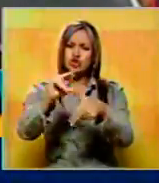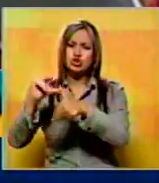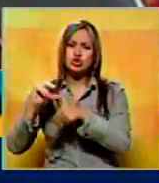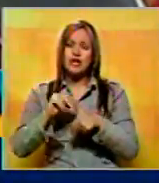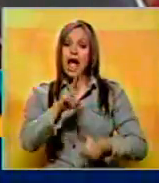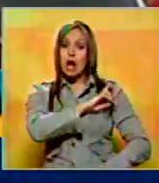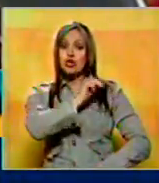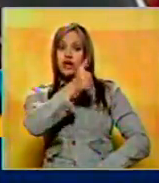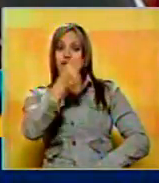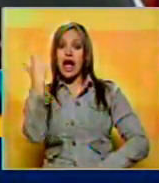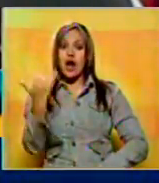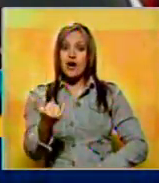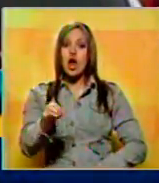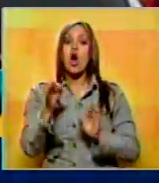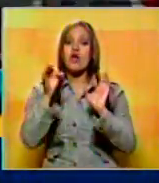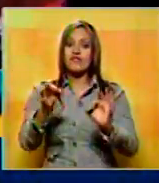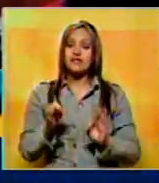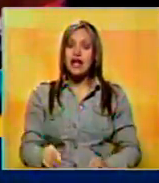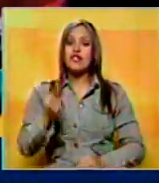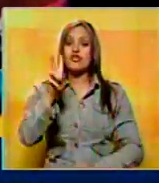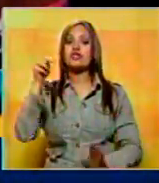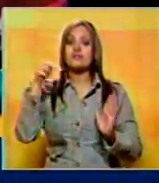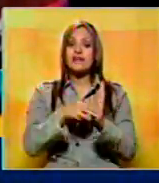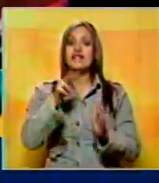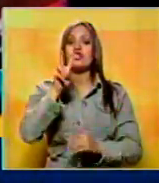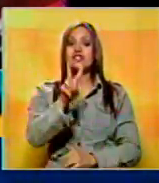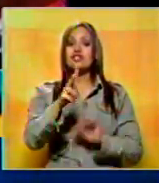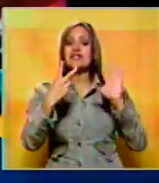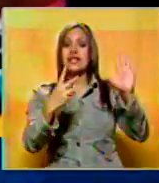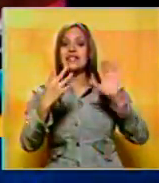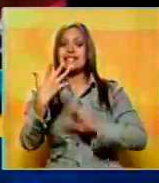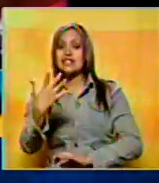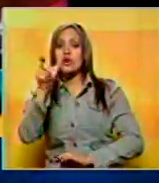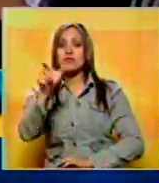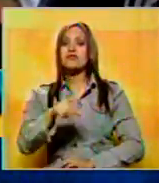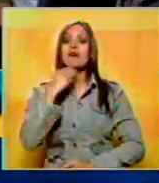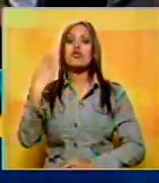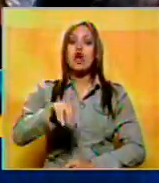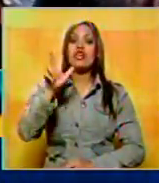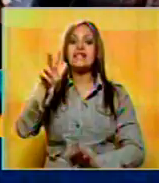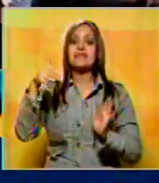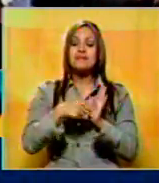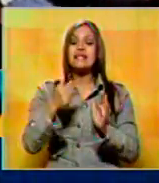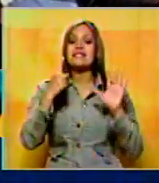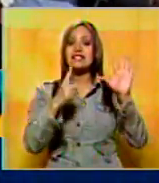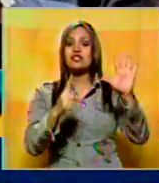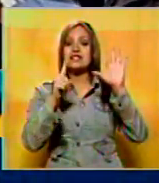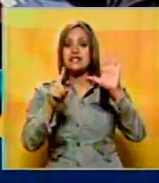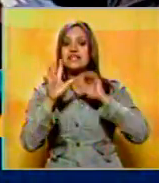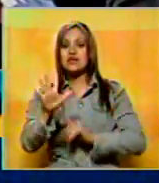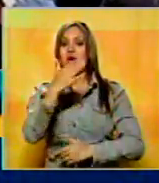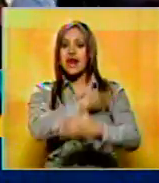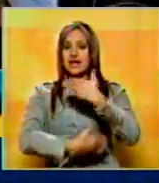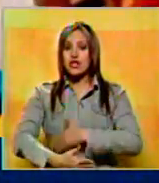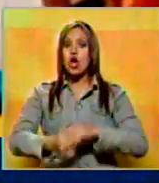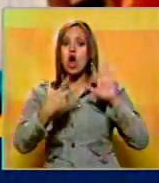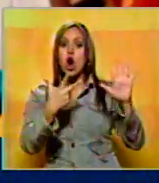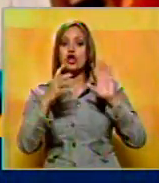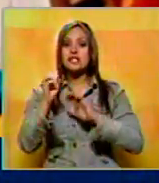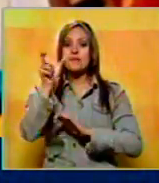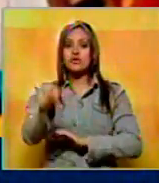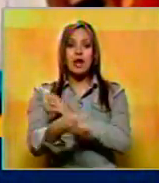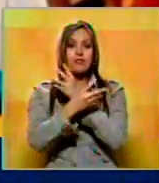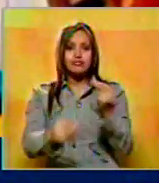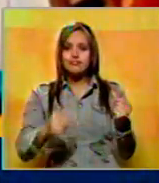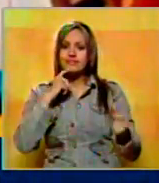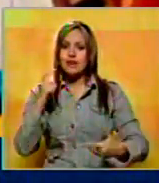las autoridades elevaron la cifra oficial a 2.275 muertos, 3.365 heridos y 80